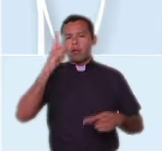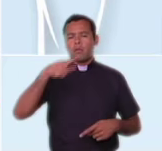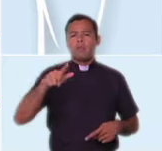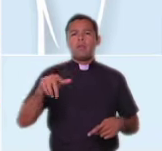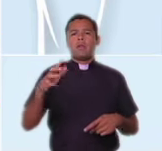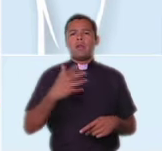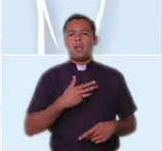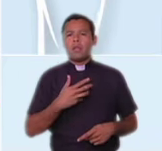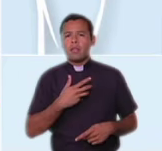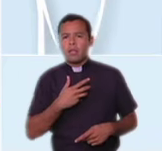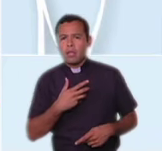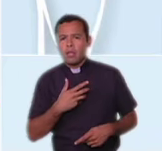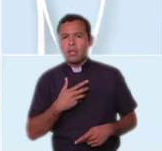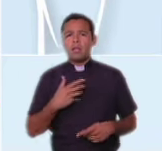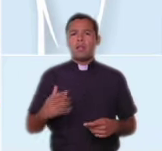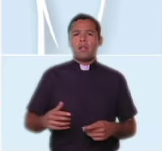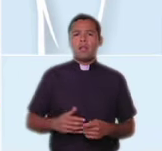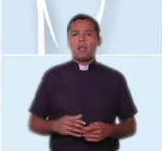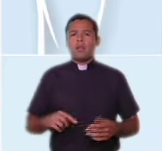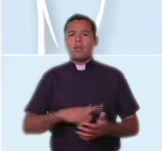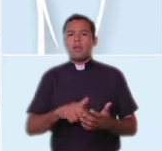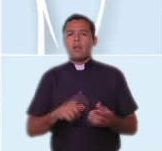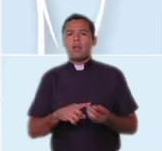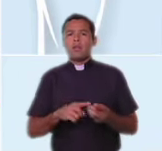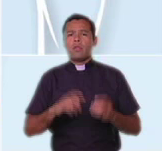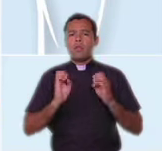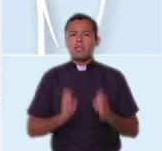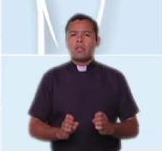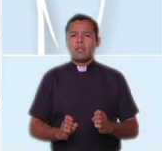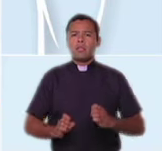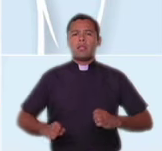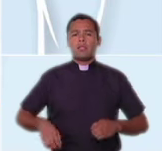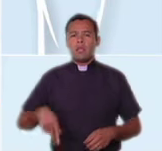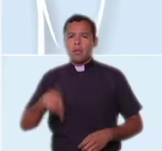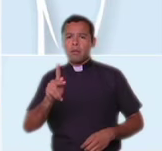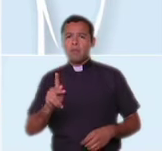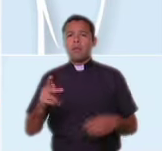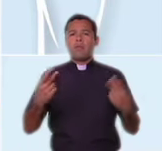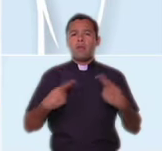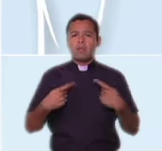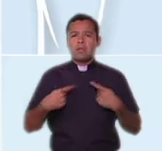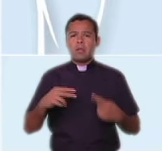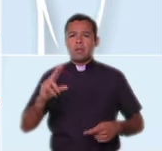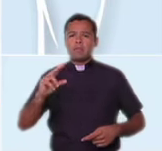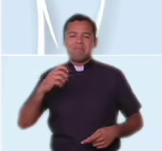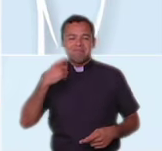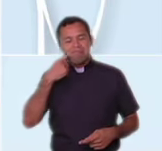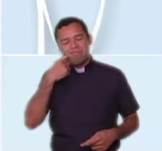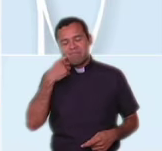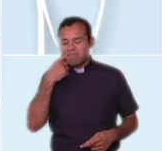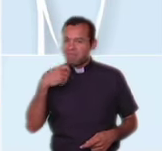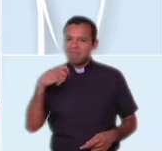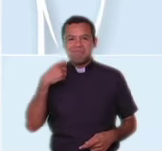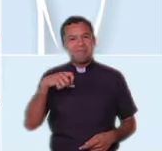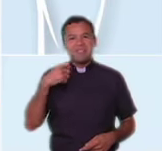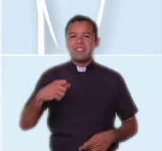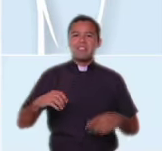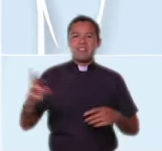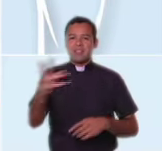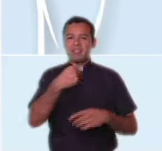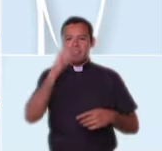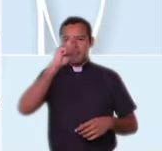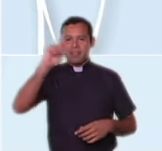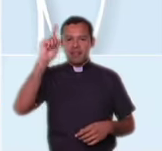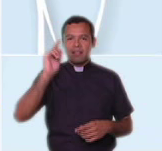conseguirle alojamiento. Pero los samaritanos no quisieron recibirlo porque supieron que iban a Jerusalén. Ante esta